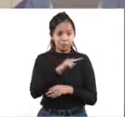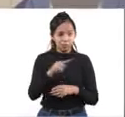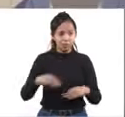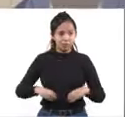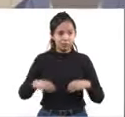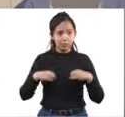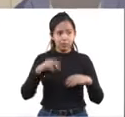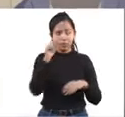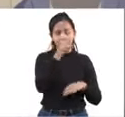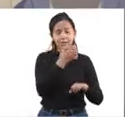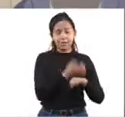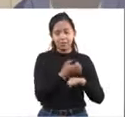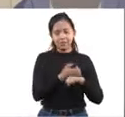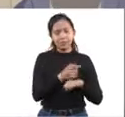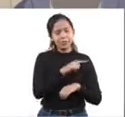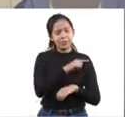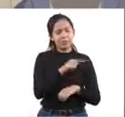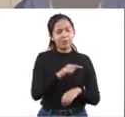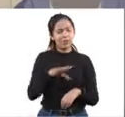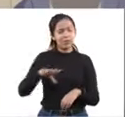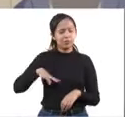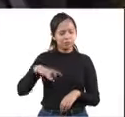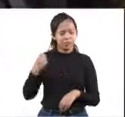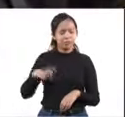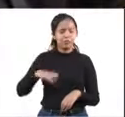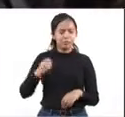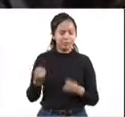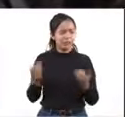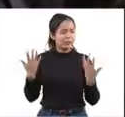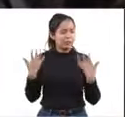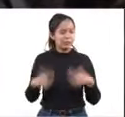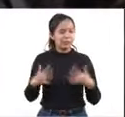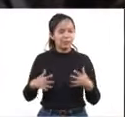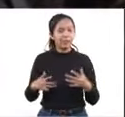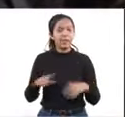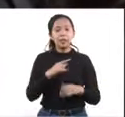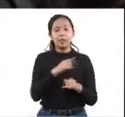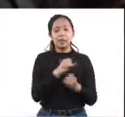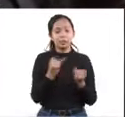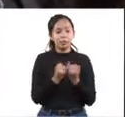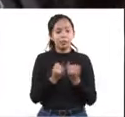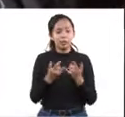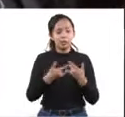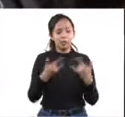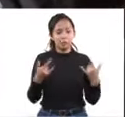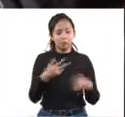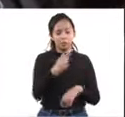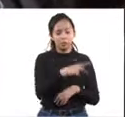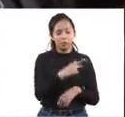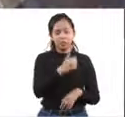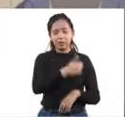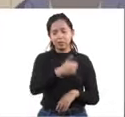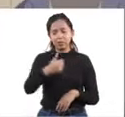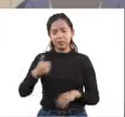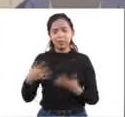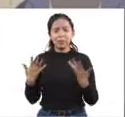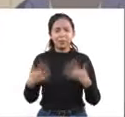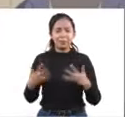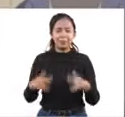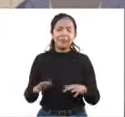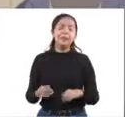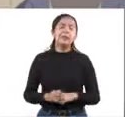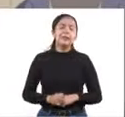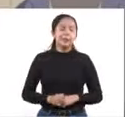este heroísmo de cada uno de ustedes, de sus historias de vida y de lo que representan hoy en ambos lados de la